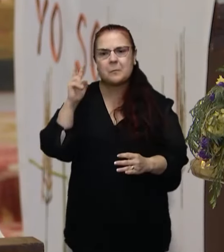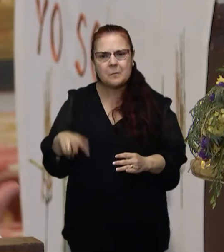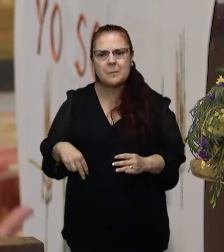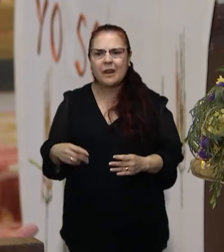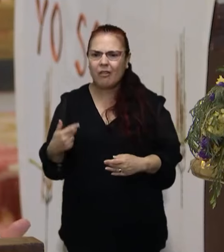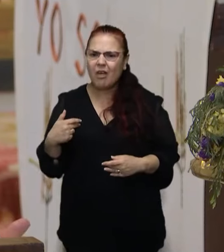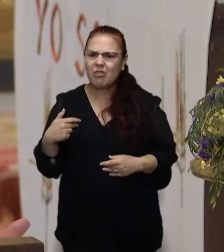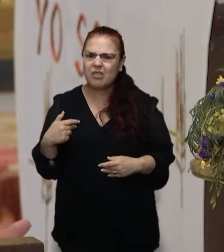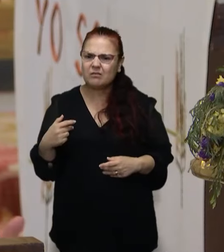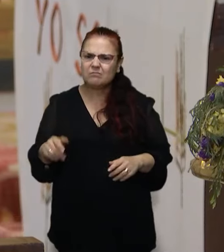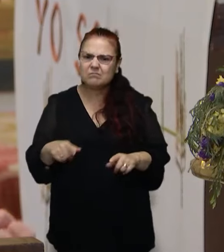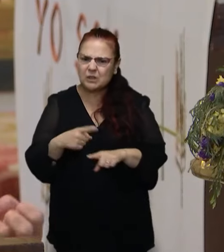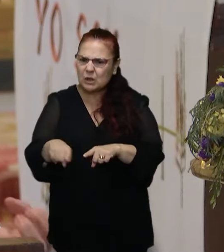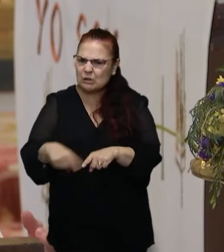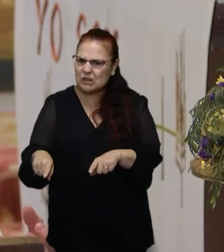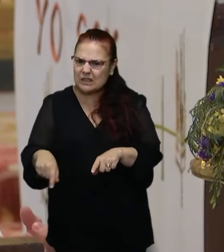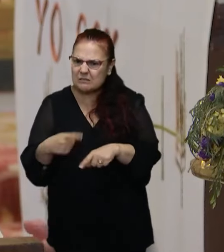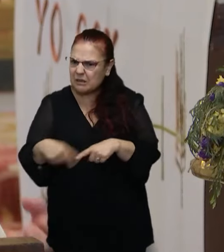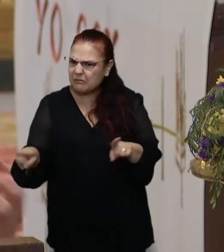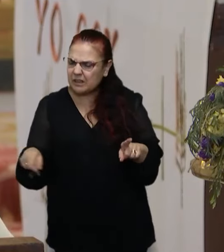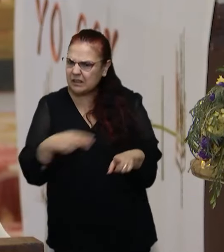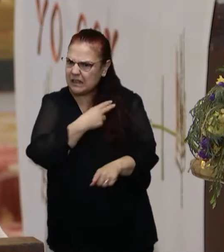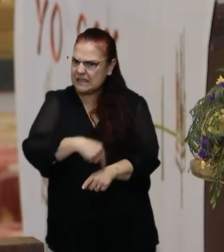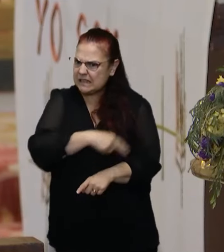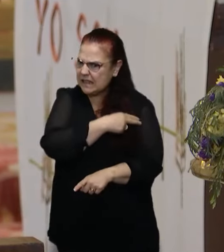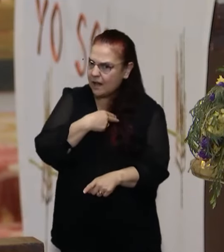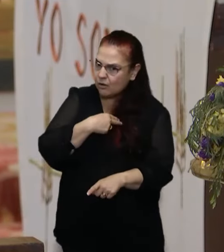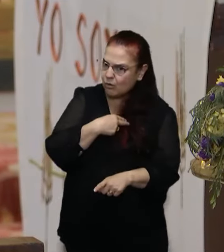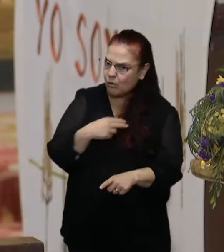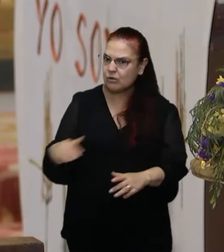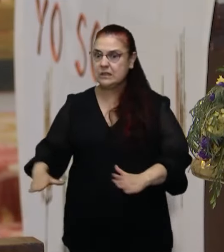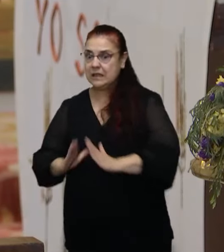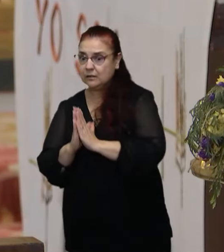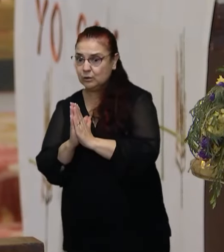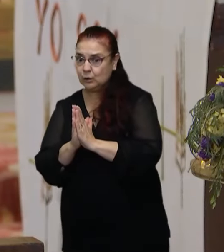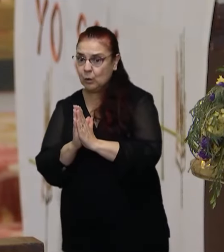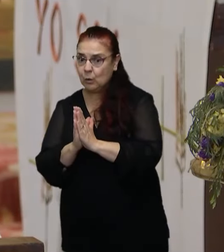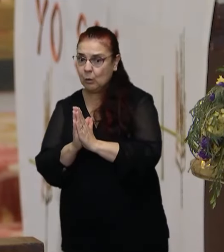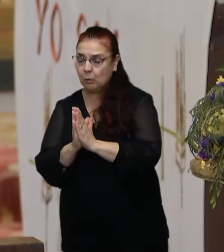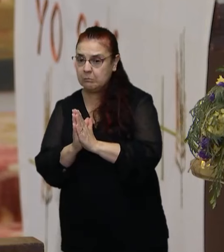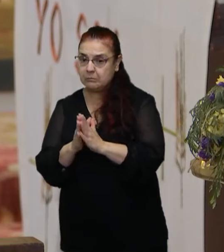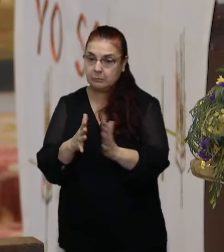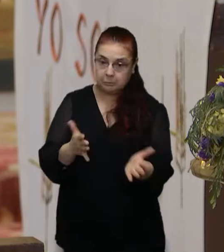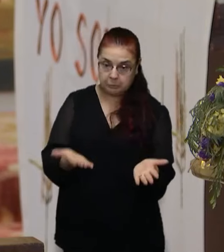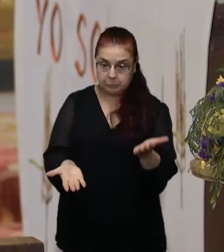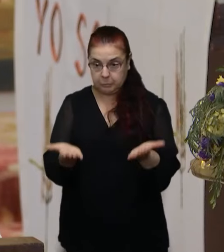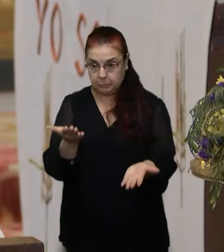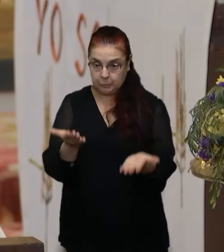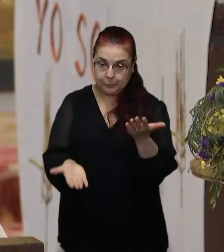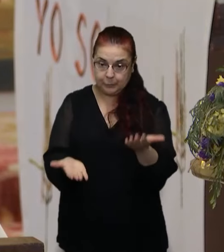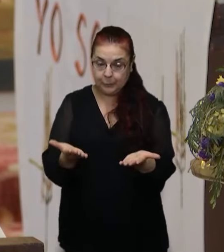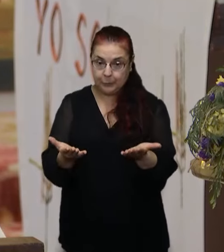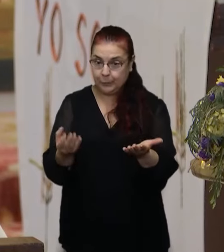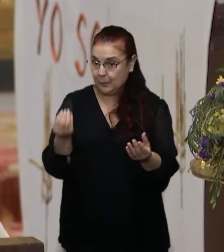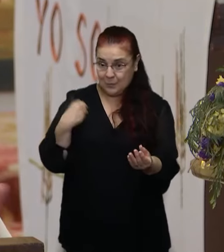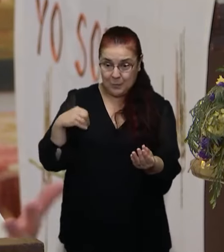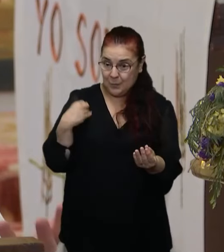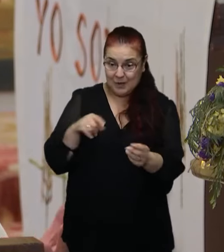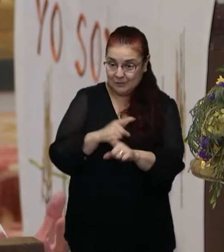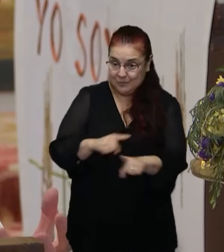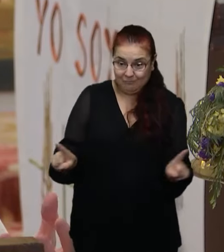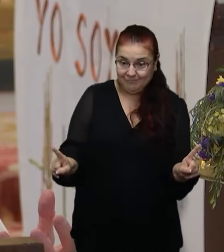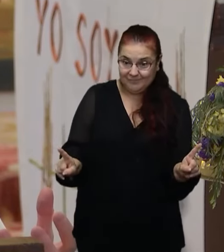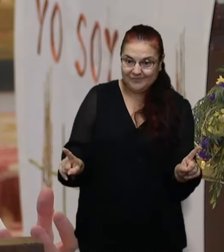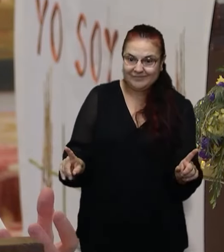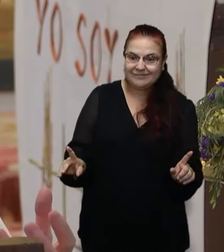son cosas distintas, cristiano y santo, santo y cristiano. En los primeros siglos,